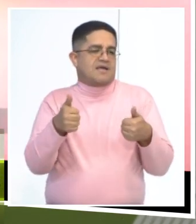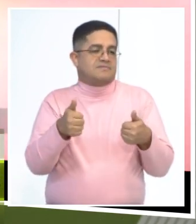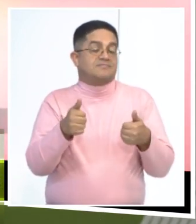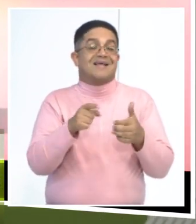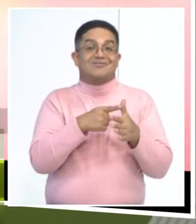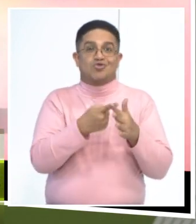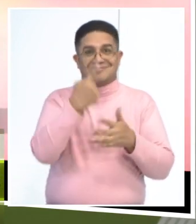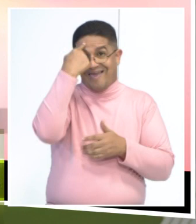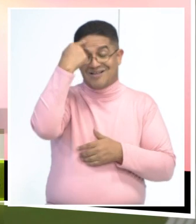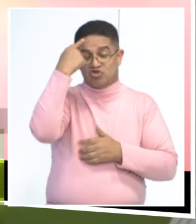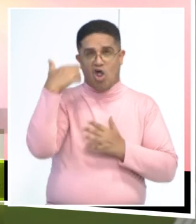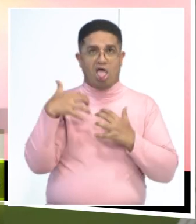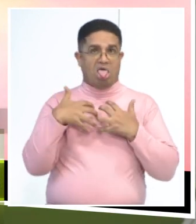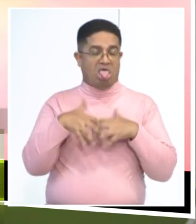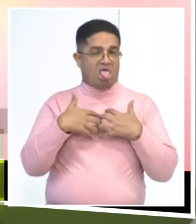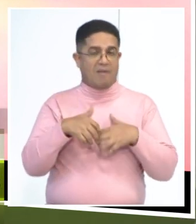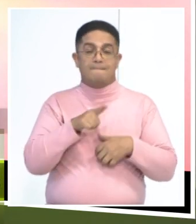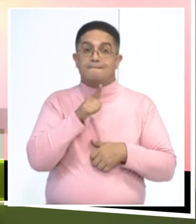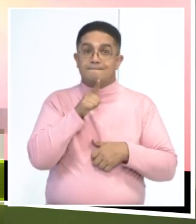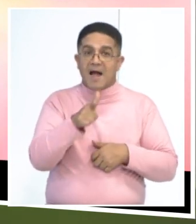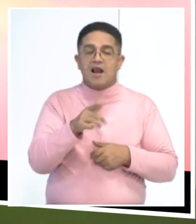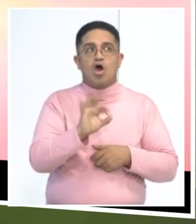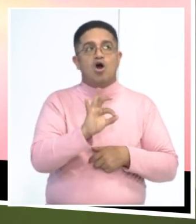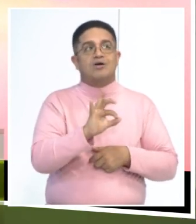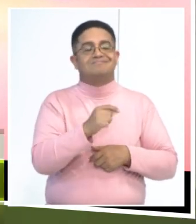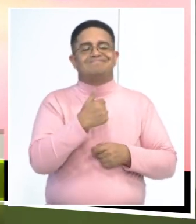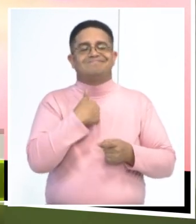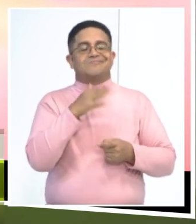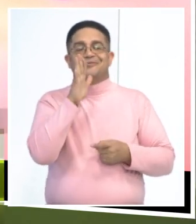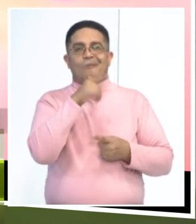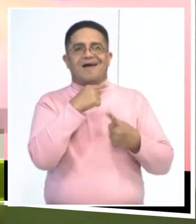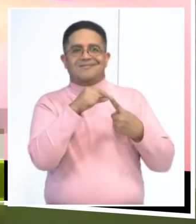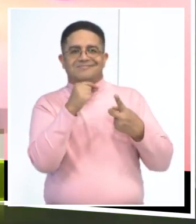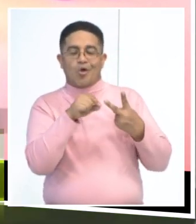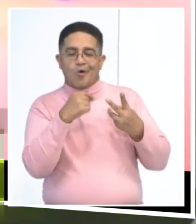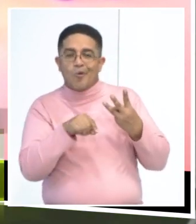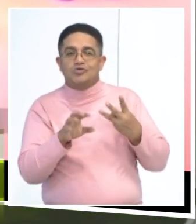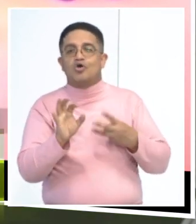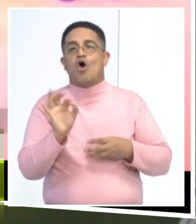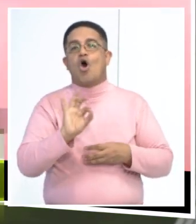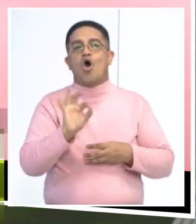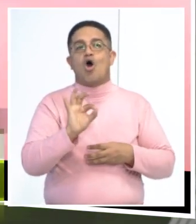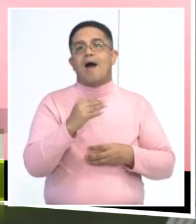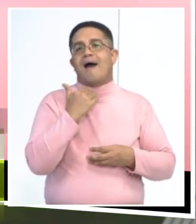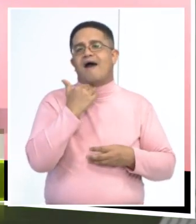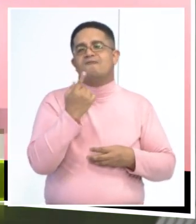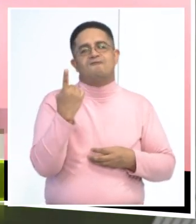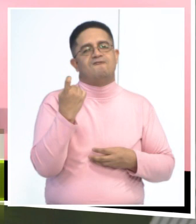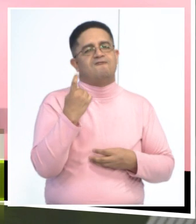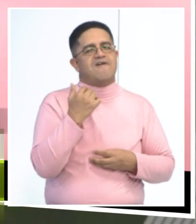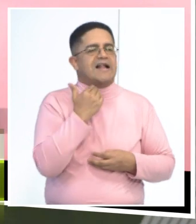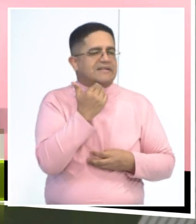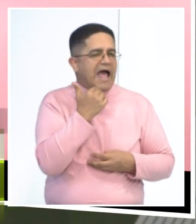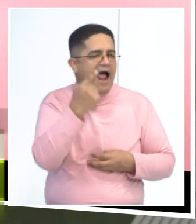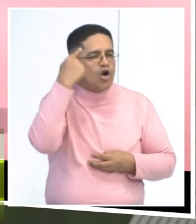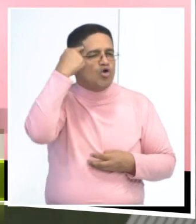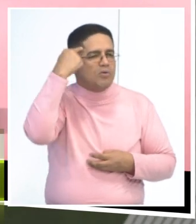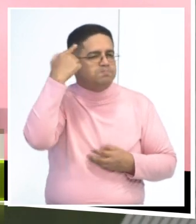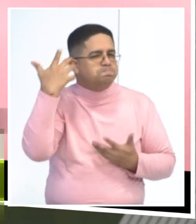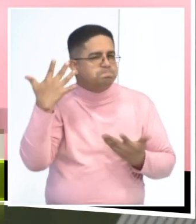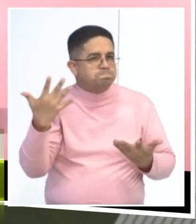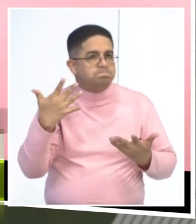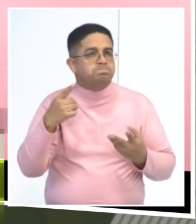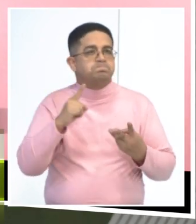está sucediendo, o no tienes los recursos para lograrlo, o simplemente hay una deficiencia en tu cerebro, en